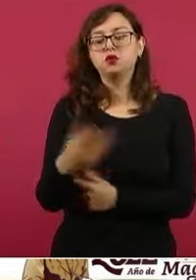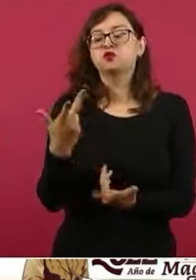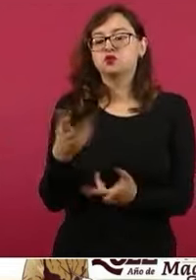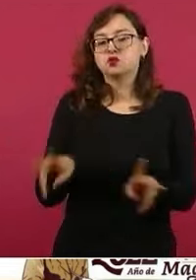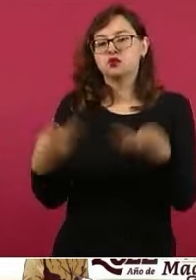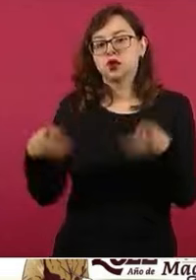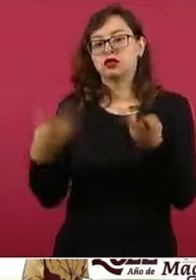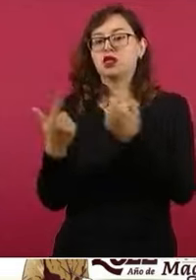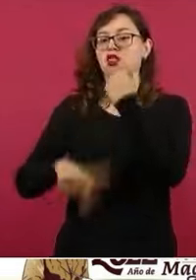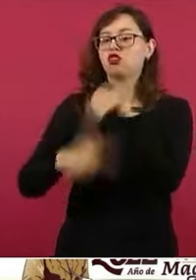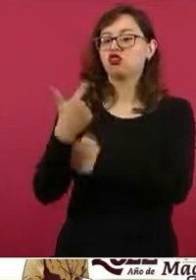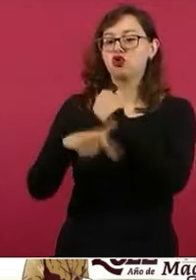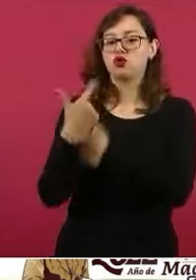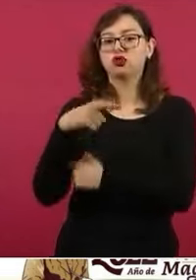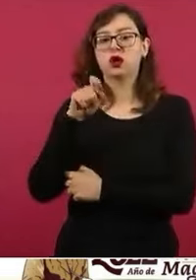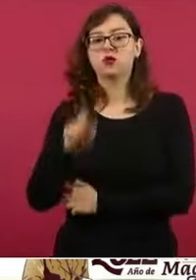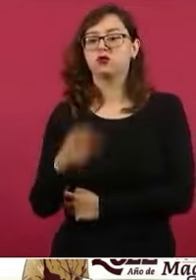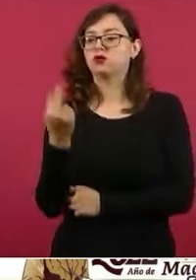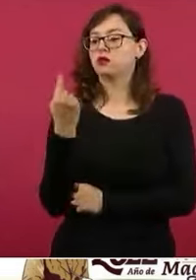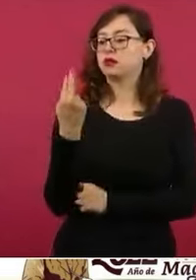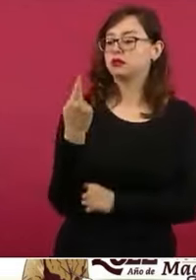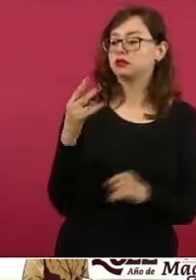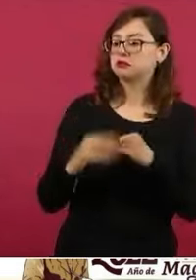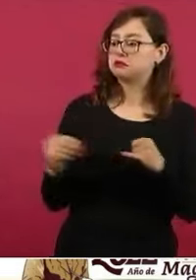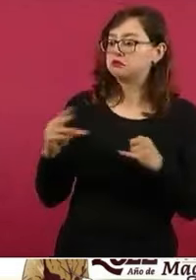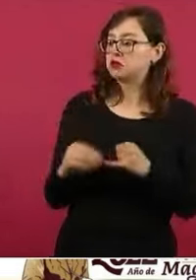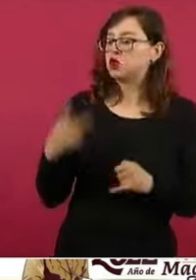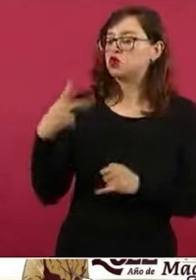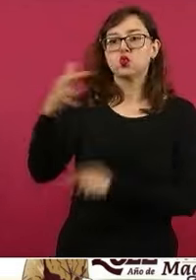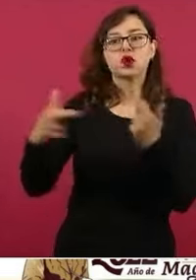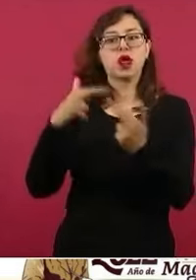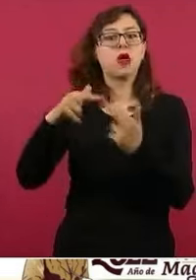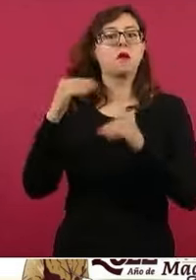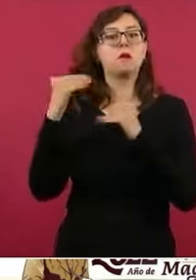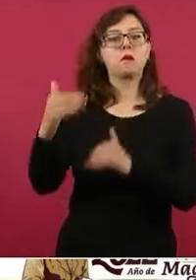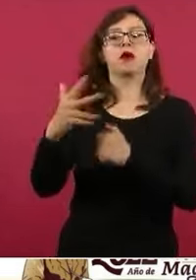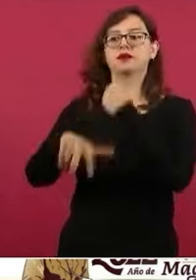$12.25 el litro, cuando el precio máximo de la región es de